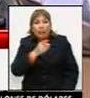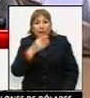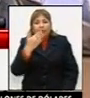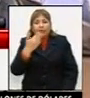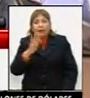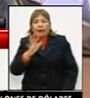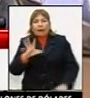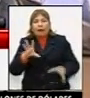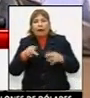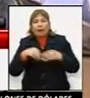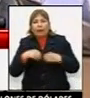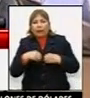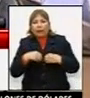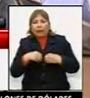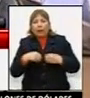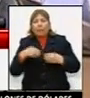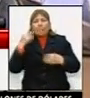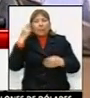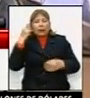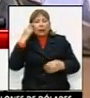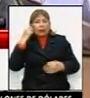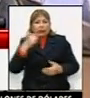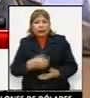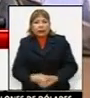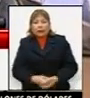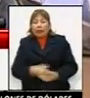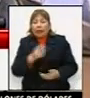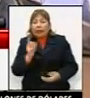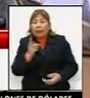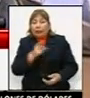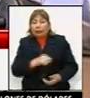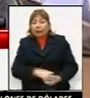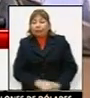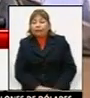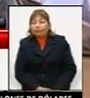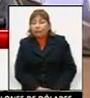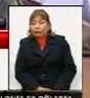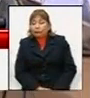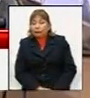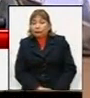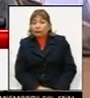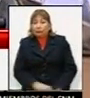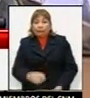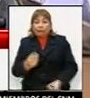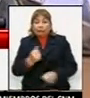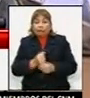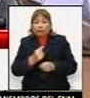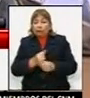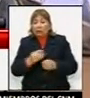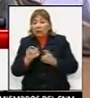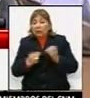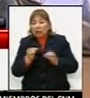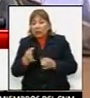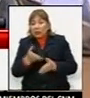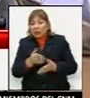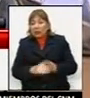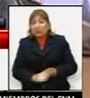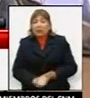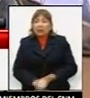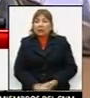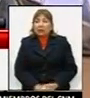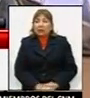la Ley de Organizaciones Políticas. Aquello de no a los aportes anónimos, aquellos que debe